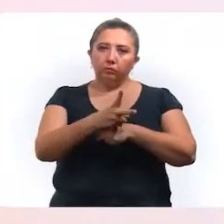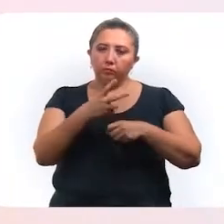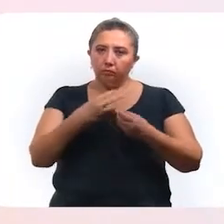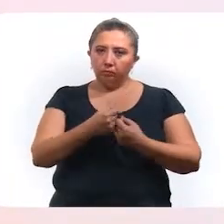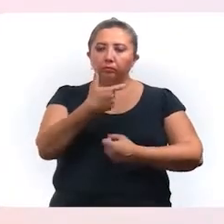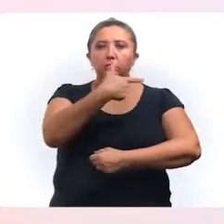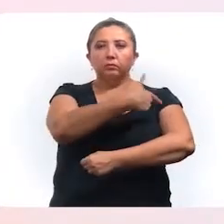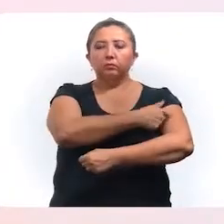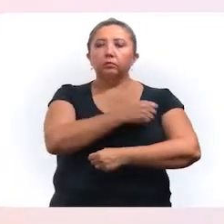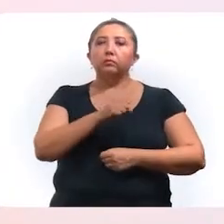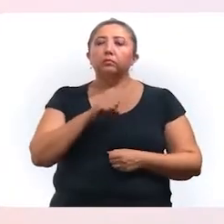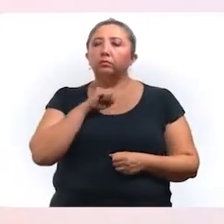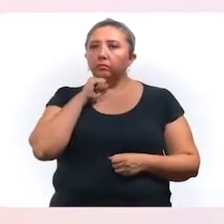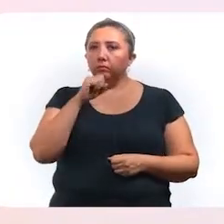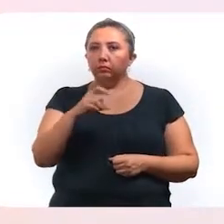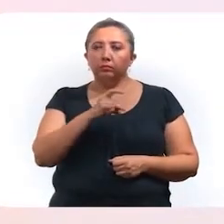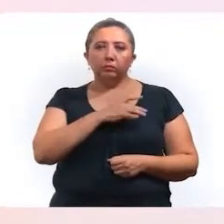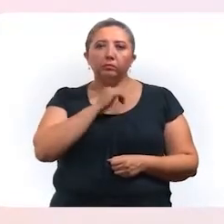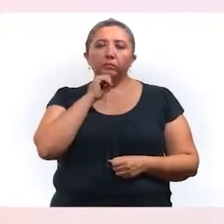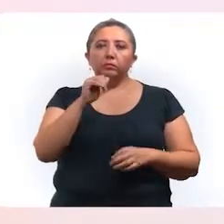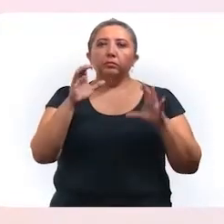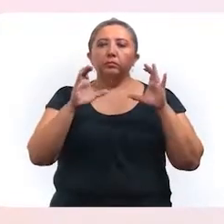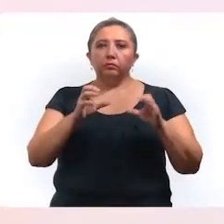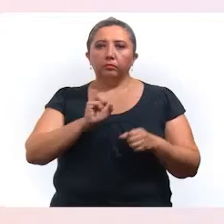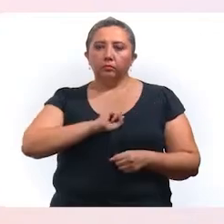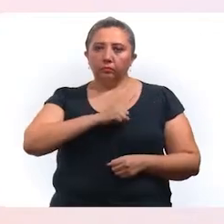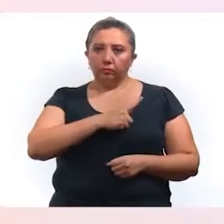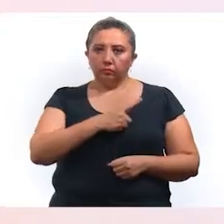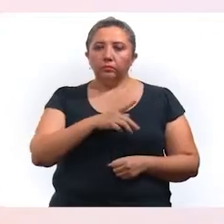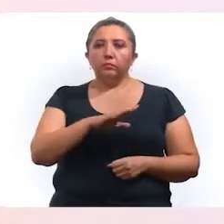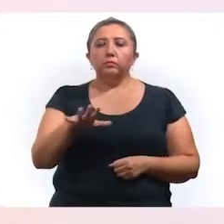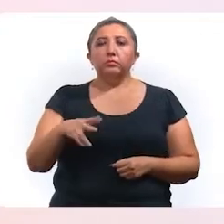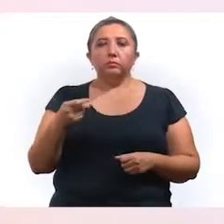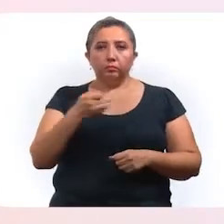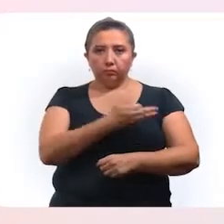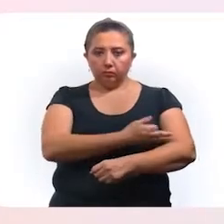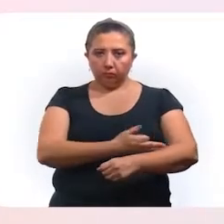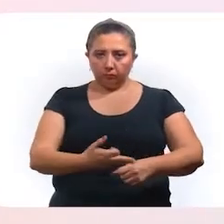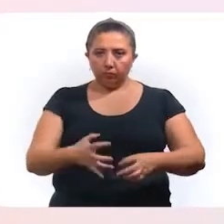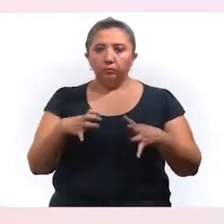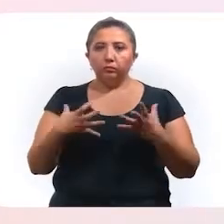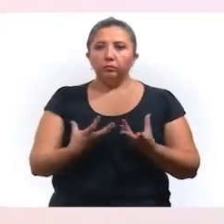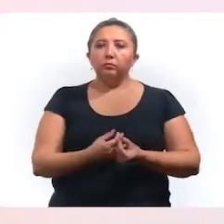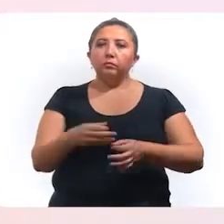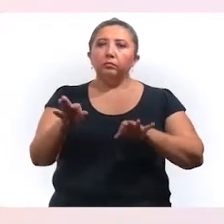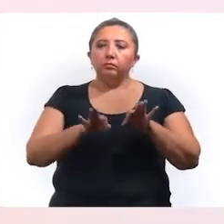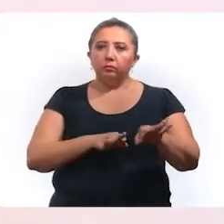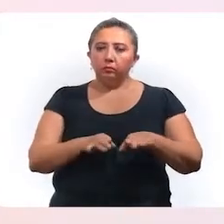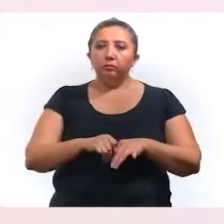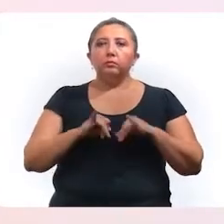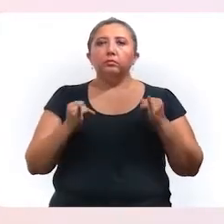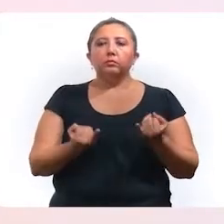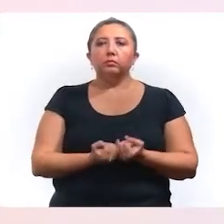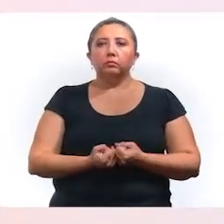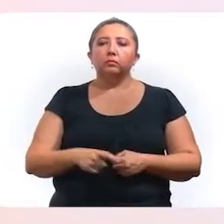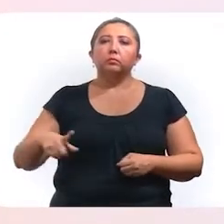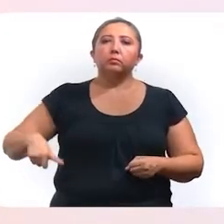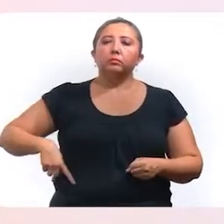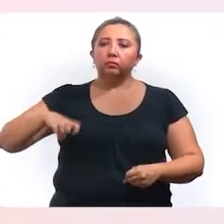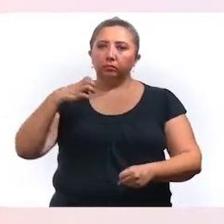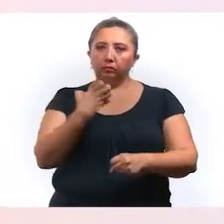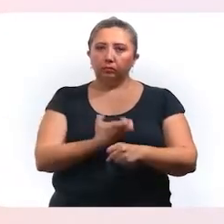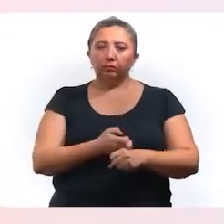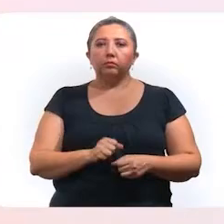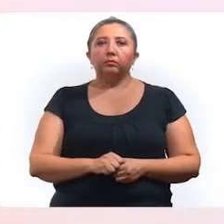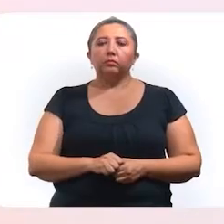invitamos a vacunarse sin temor para proteger nuestra salud y la de nuestras familias. Estamos trabajando de manera conjunta, el